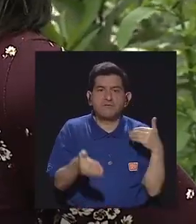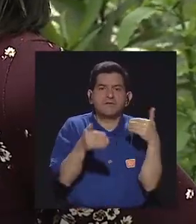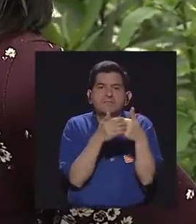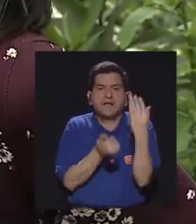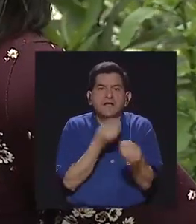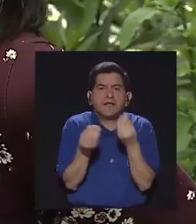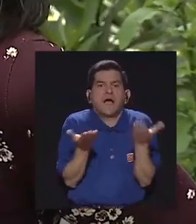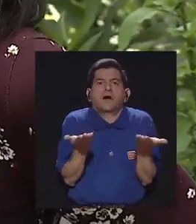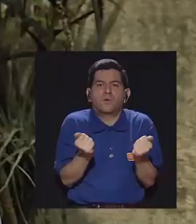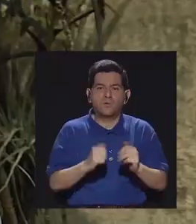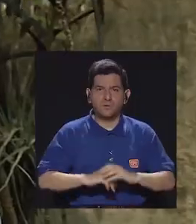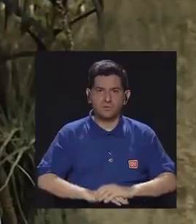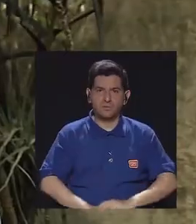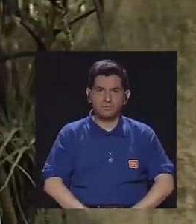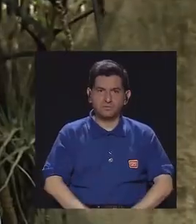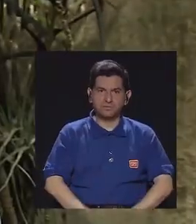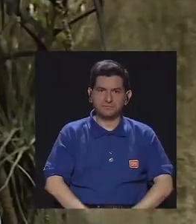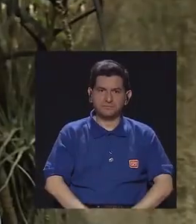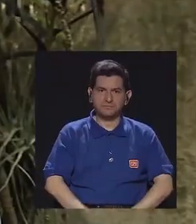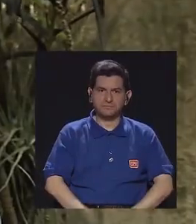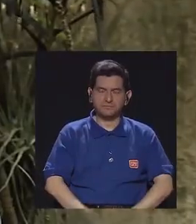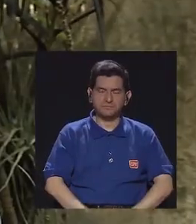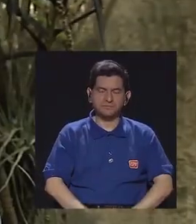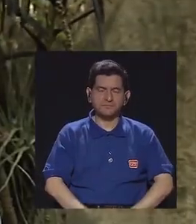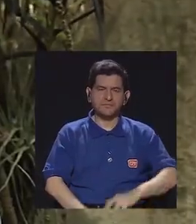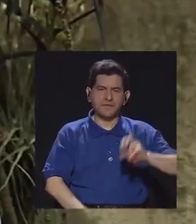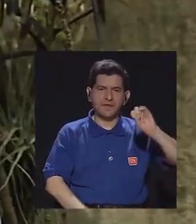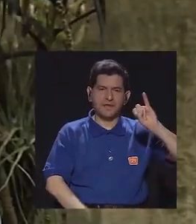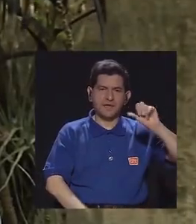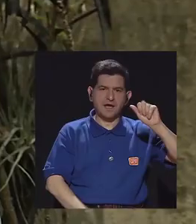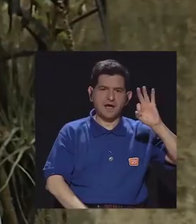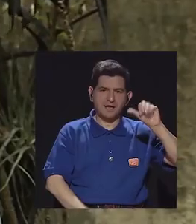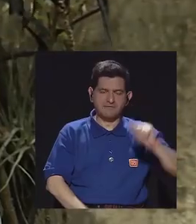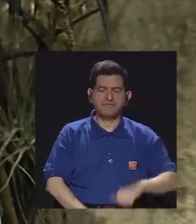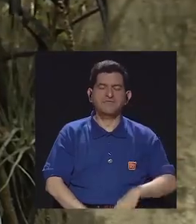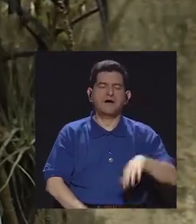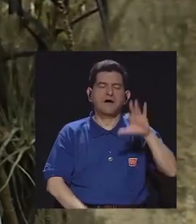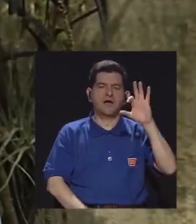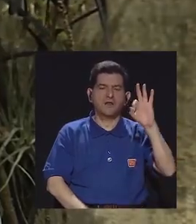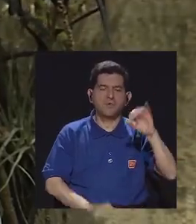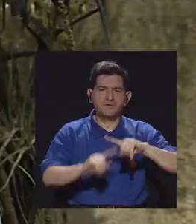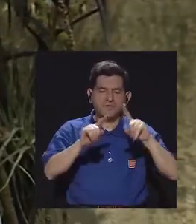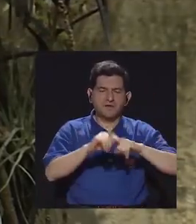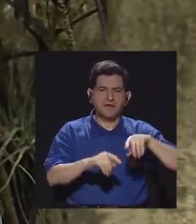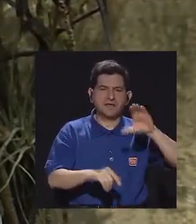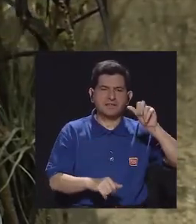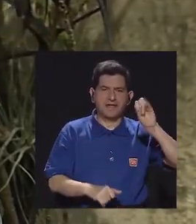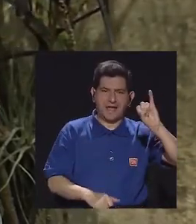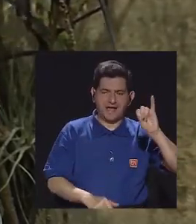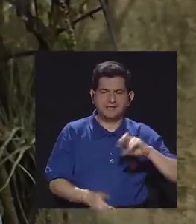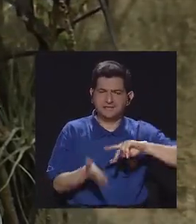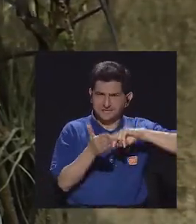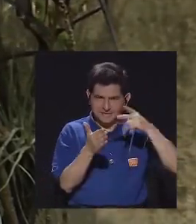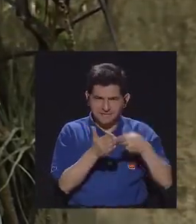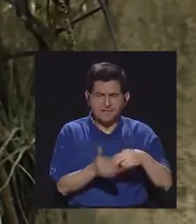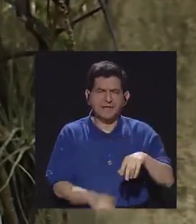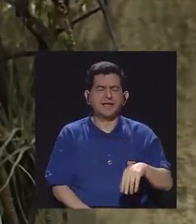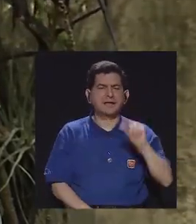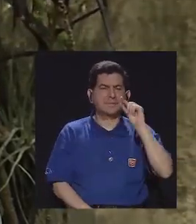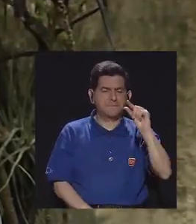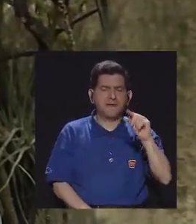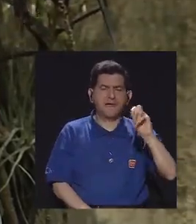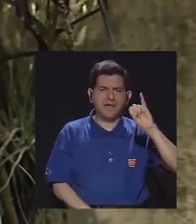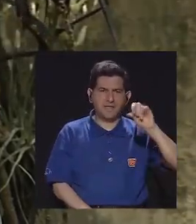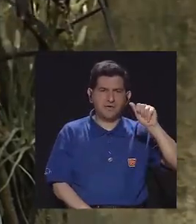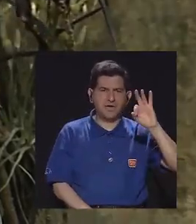¿Verdad? ¿Qué hacer? Bueno, el IAFA tiene 9 CAI, ¿verdad?, que son pequeños